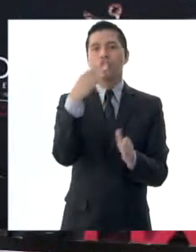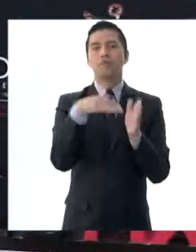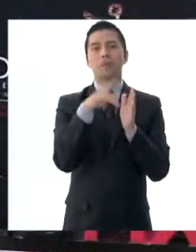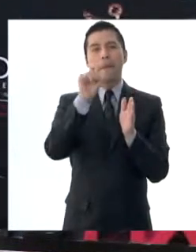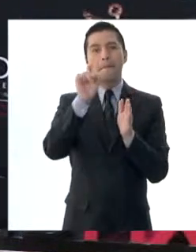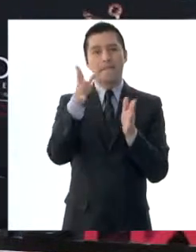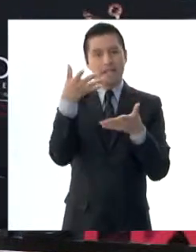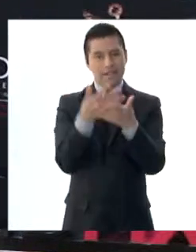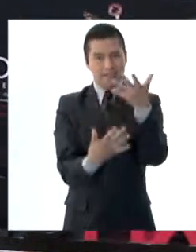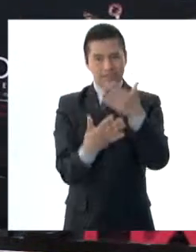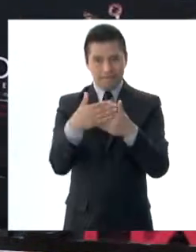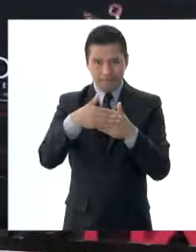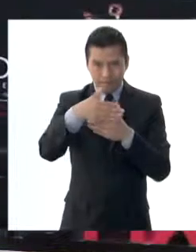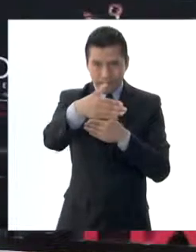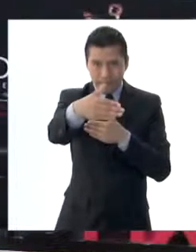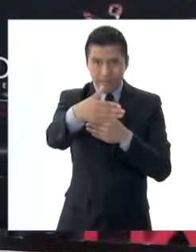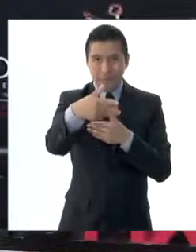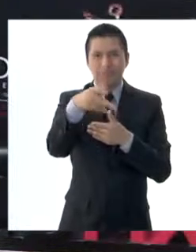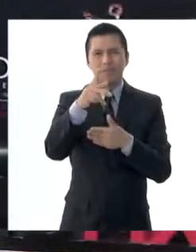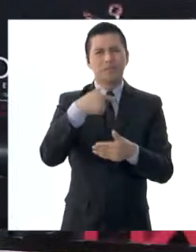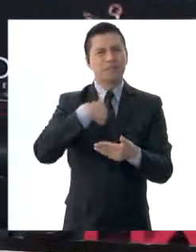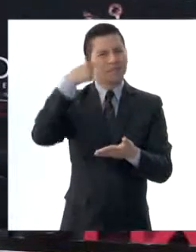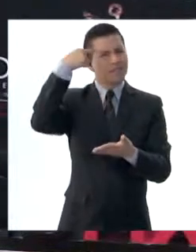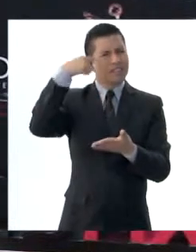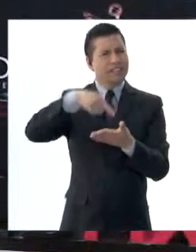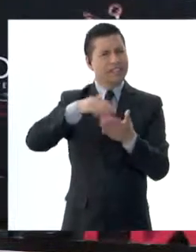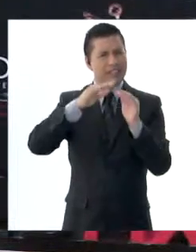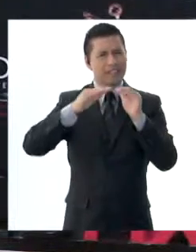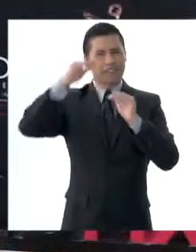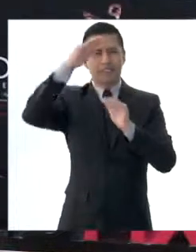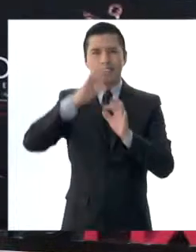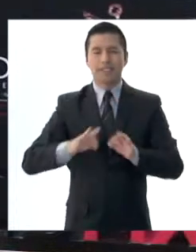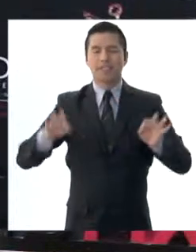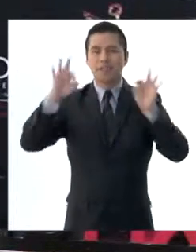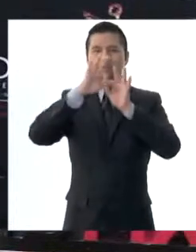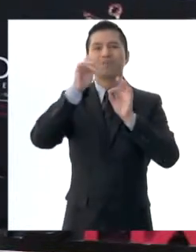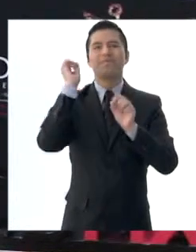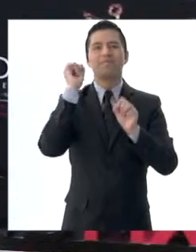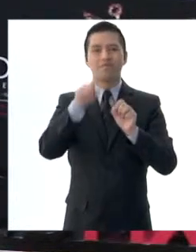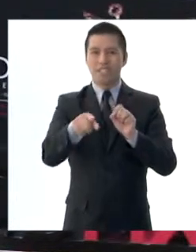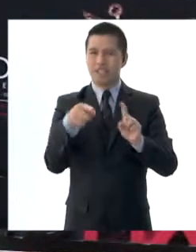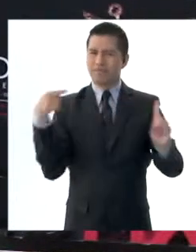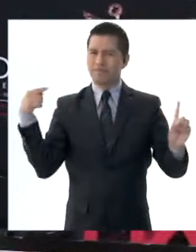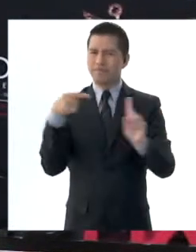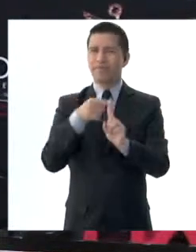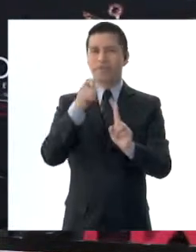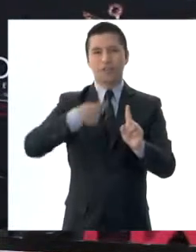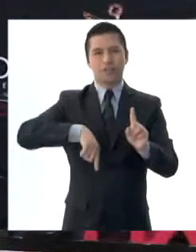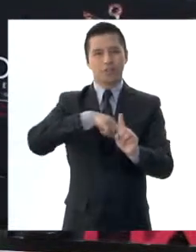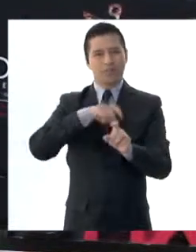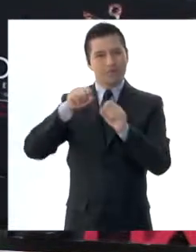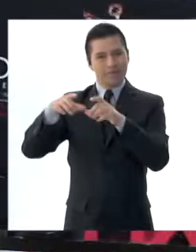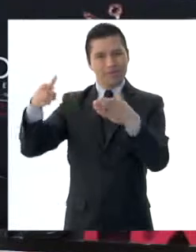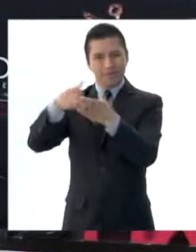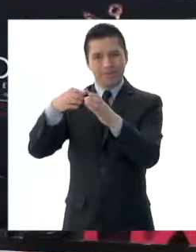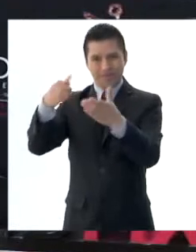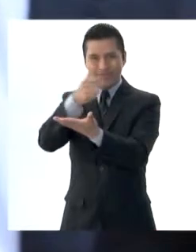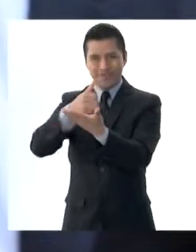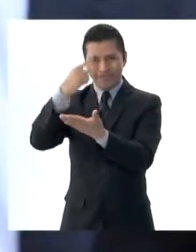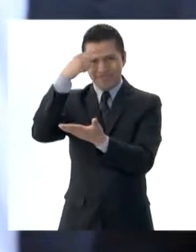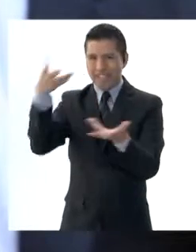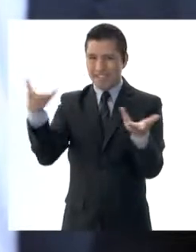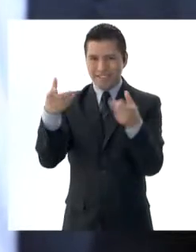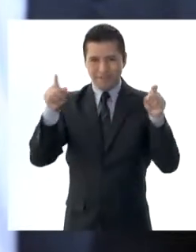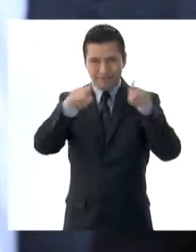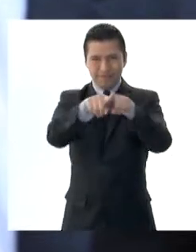2020, pero me parece que es un paso muy importante y que va en la misma línea de lo que estamos trabajando nosotros en la Ciudad de México.